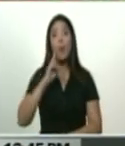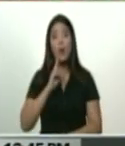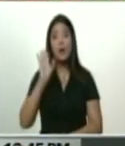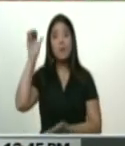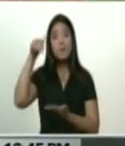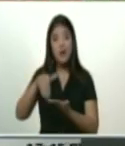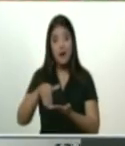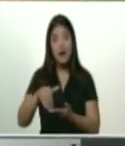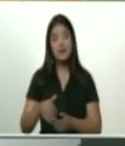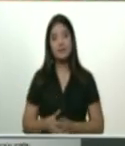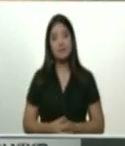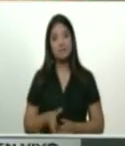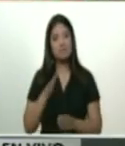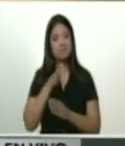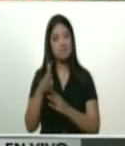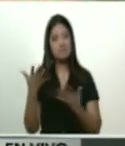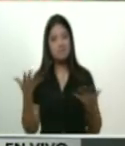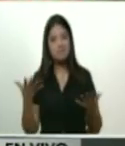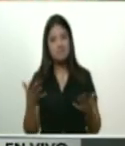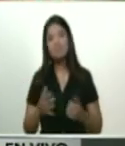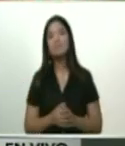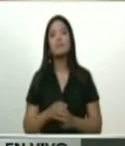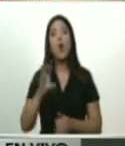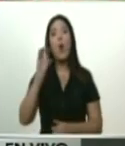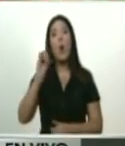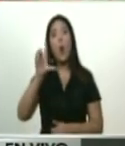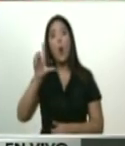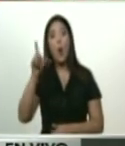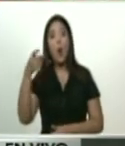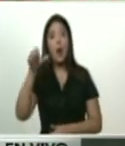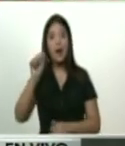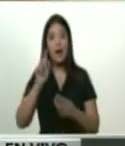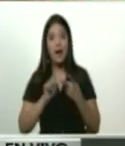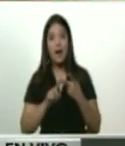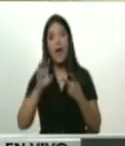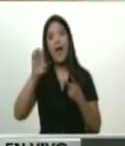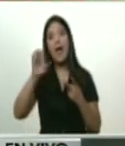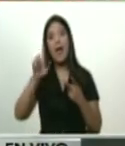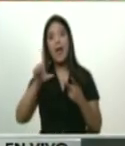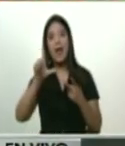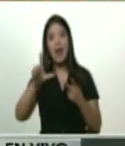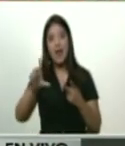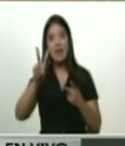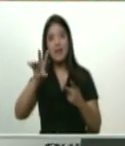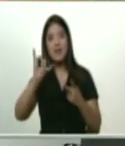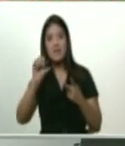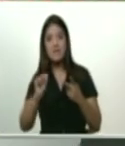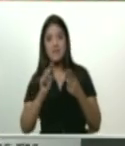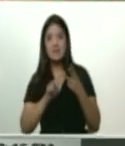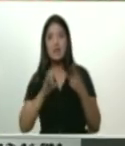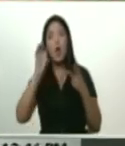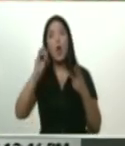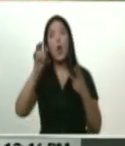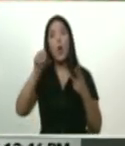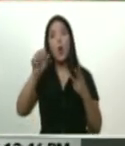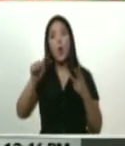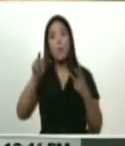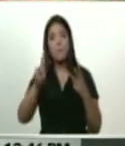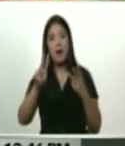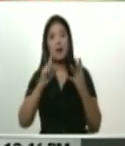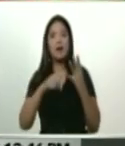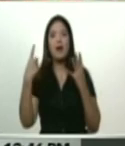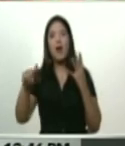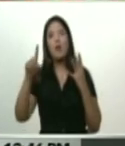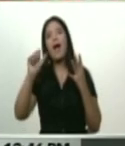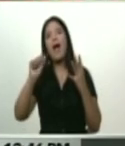Maracay nada más y nada menos que a Olga Tañón, Elvis Crespo, Omar Enrique y Alquilados.